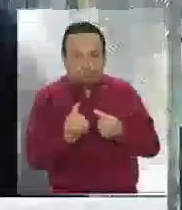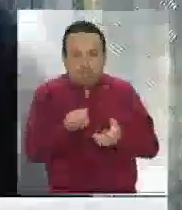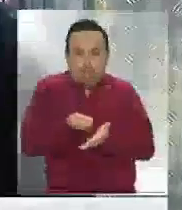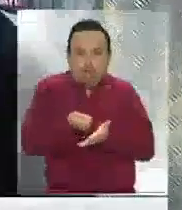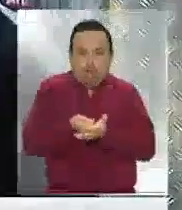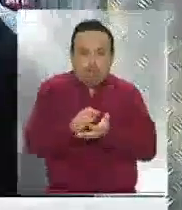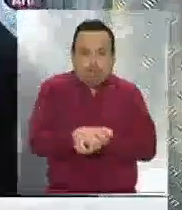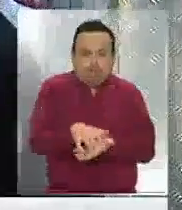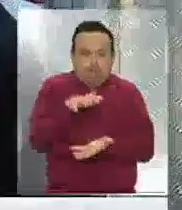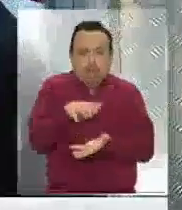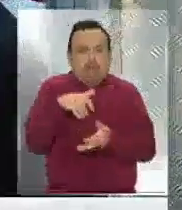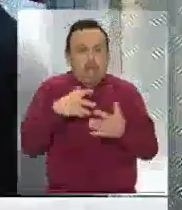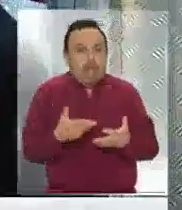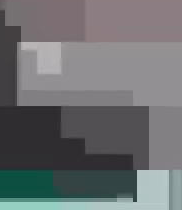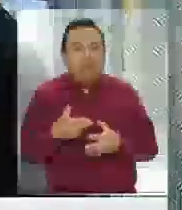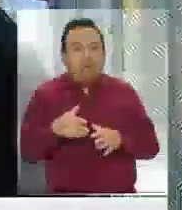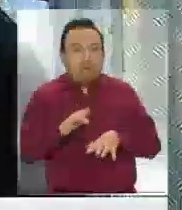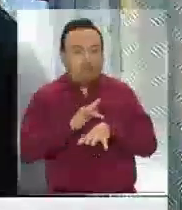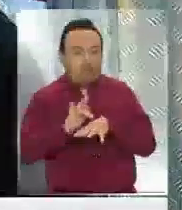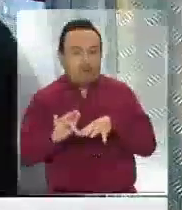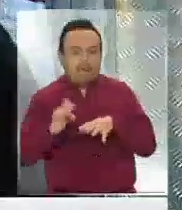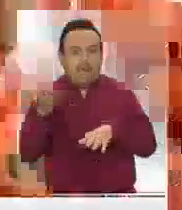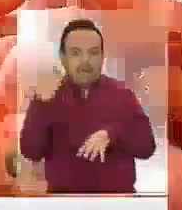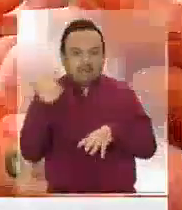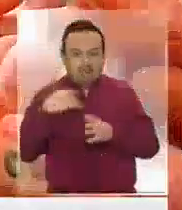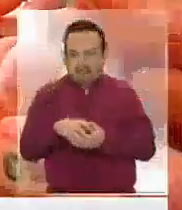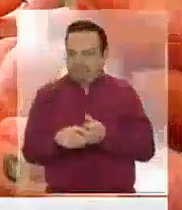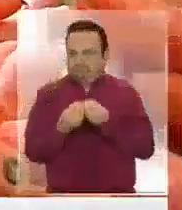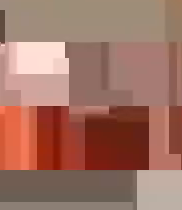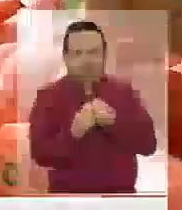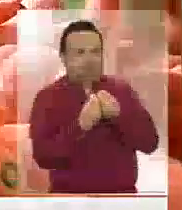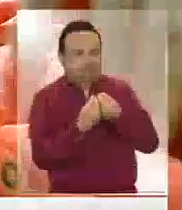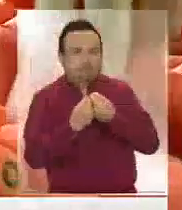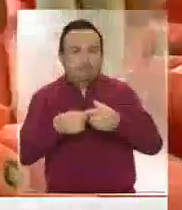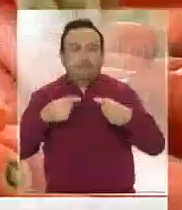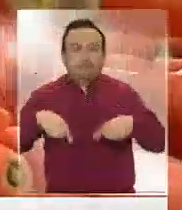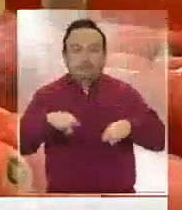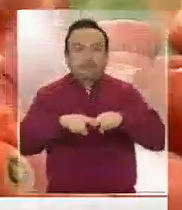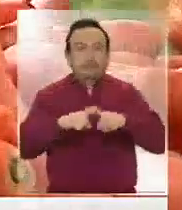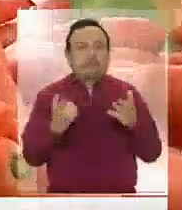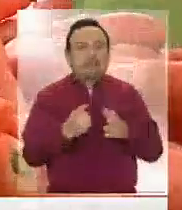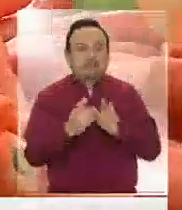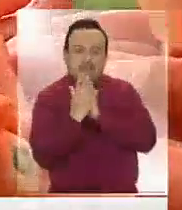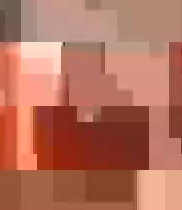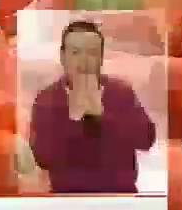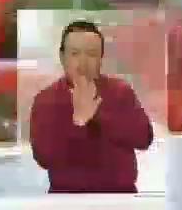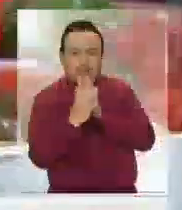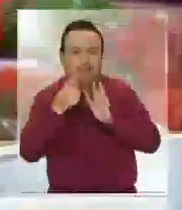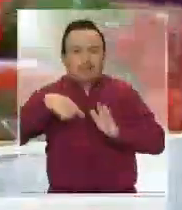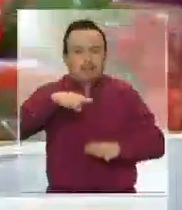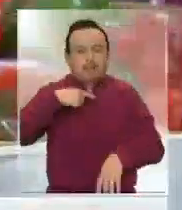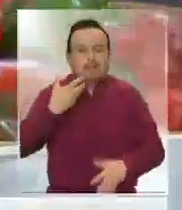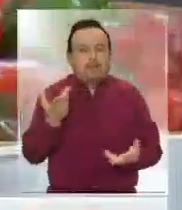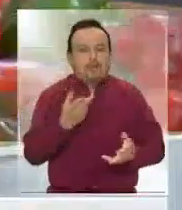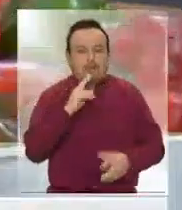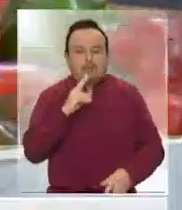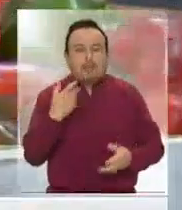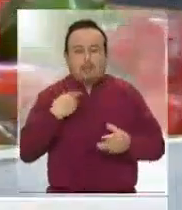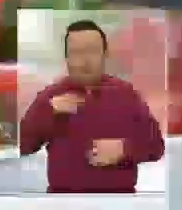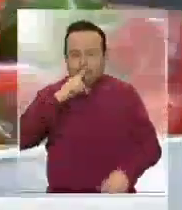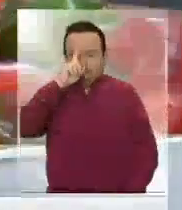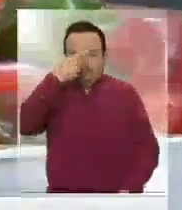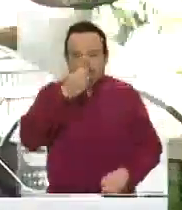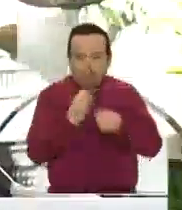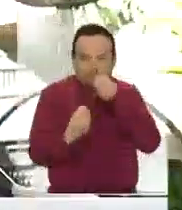más. Ahora está vacío para cómo estaba en delante. Parecía hormiga en delante. Y no sienten así tan brusco el cambio de hábitos de consumo en el marco de